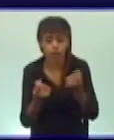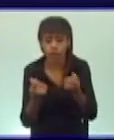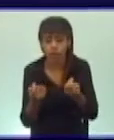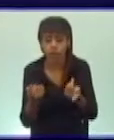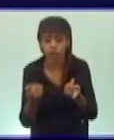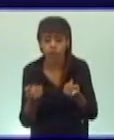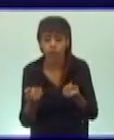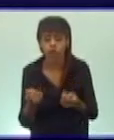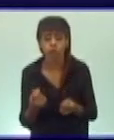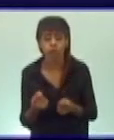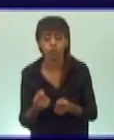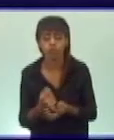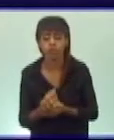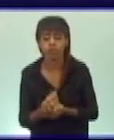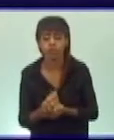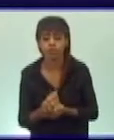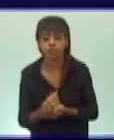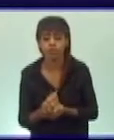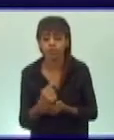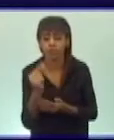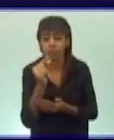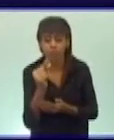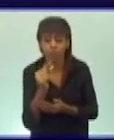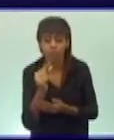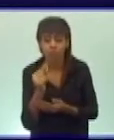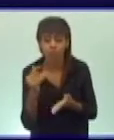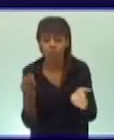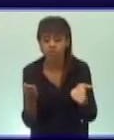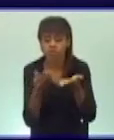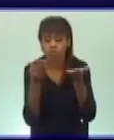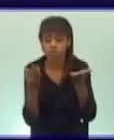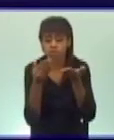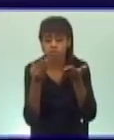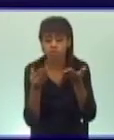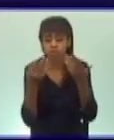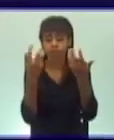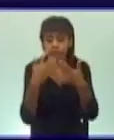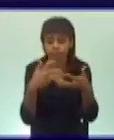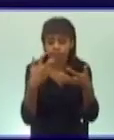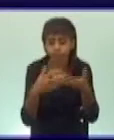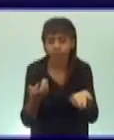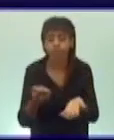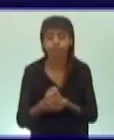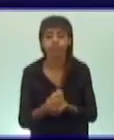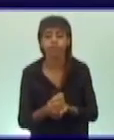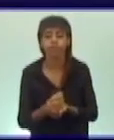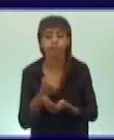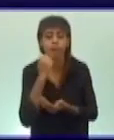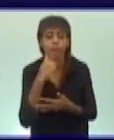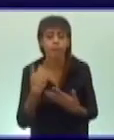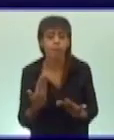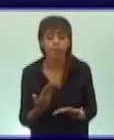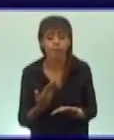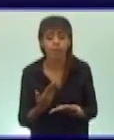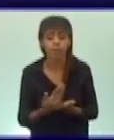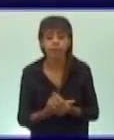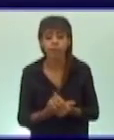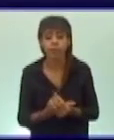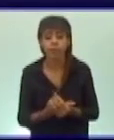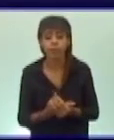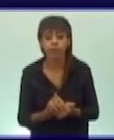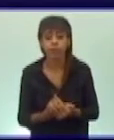financiero. Existía bajo nivel de desarrollo de las fuerzas productivas y además la gran mayoría de los